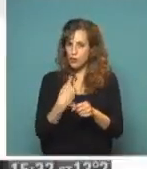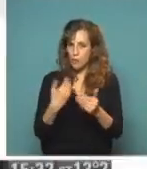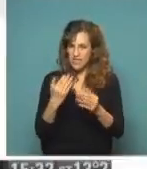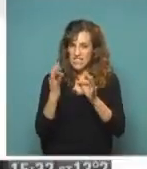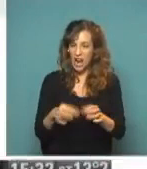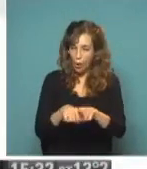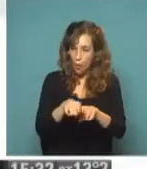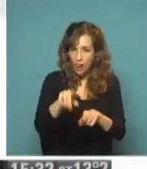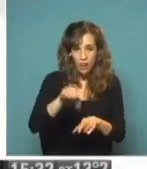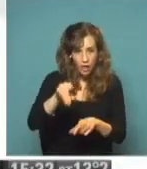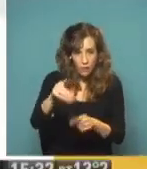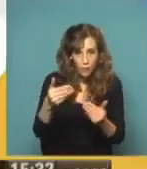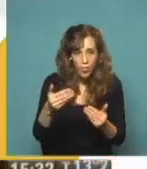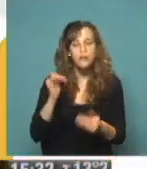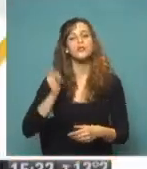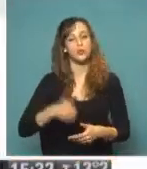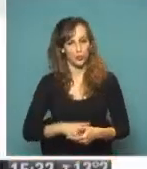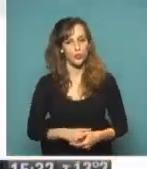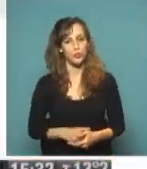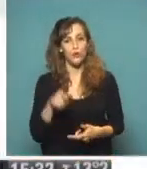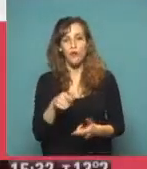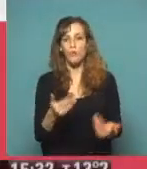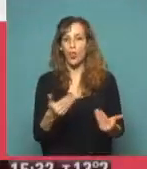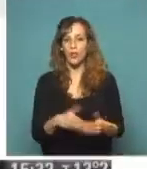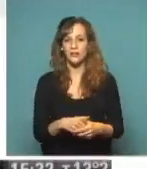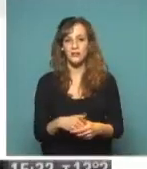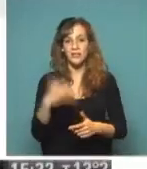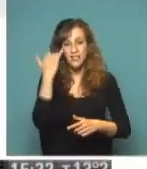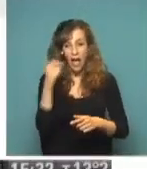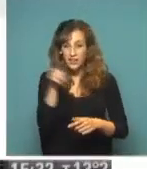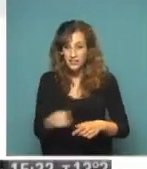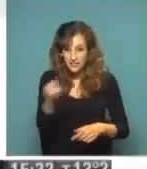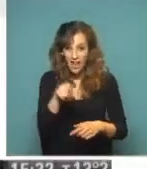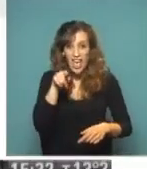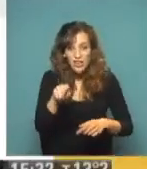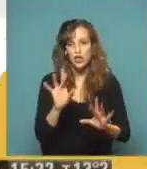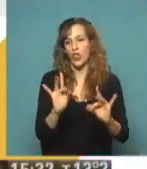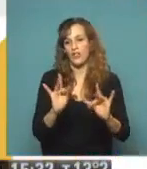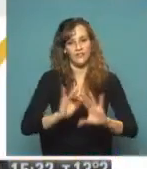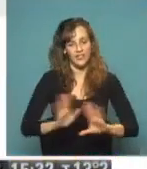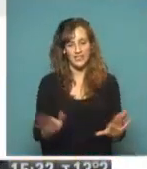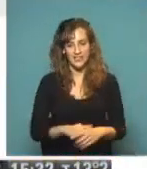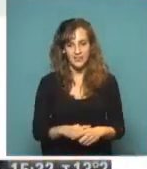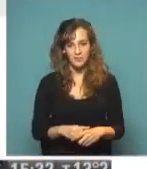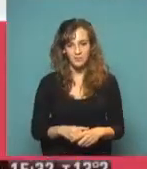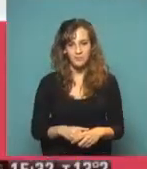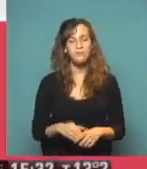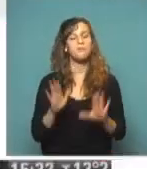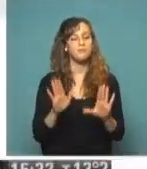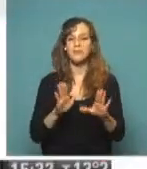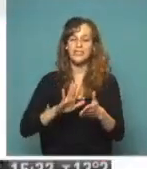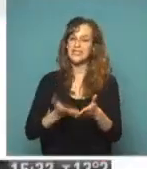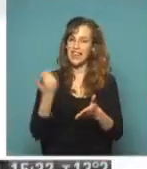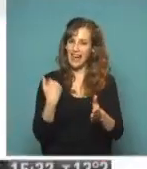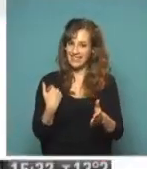eso? Sí. Ya eso que acaba de hacer es tremendo. Igual. Ahí lo